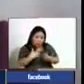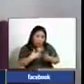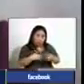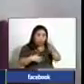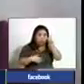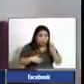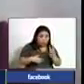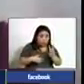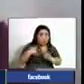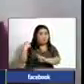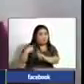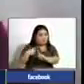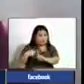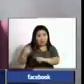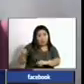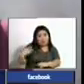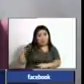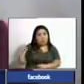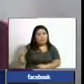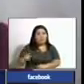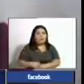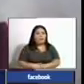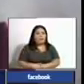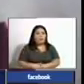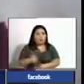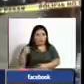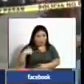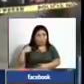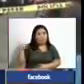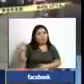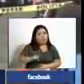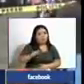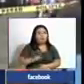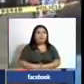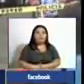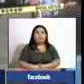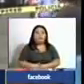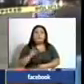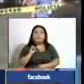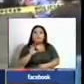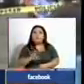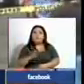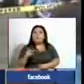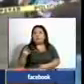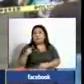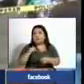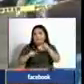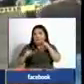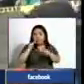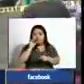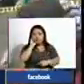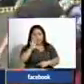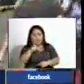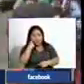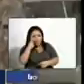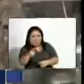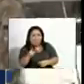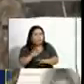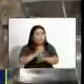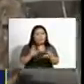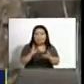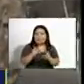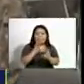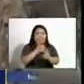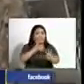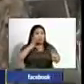2 de abril que viniera. De acuerdo a las autoridades, esto se hace con el fin de evitar aglomeraciones